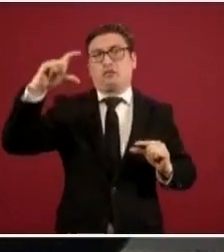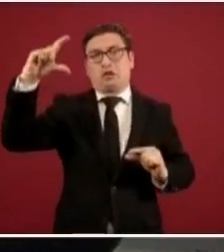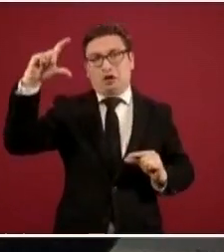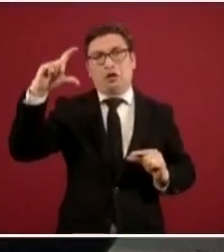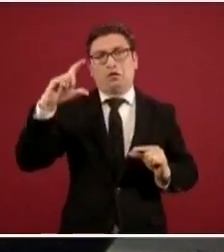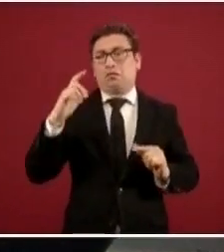betty